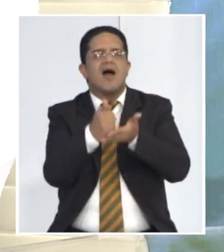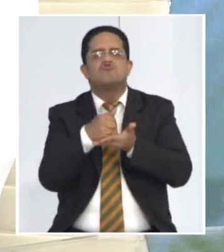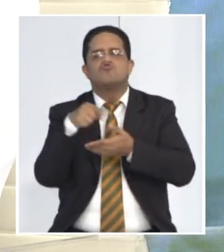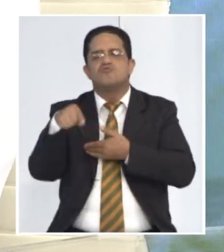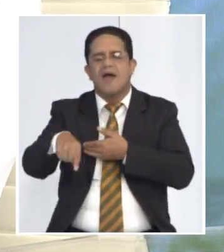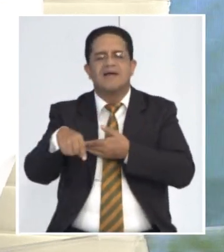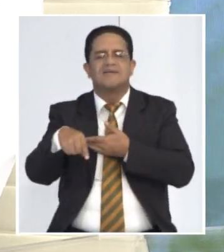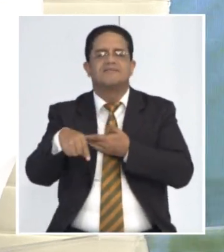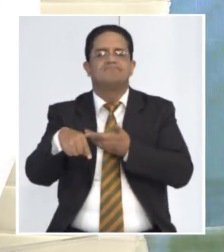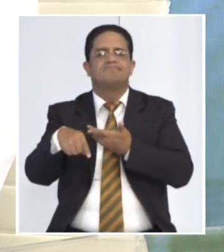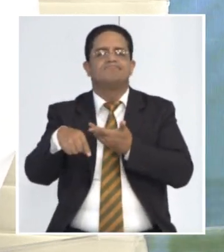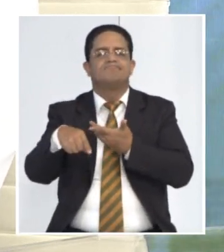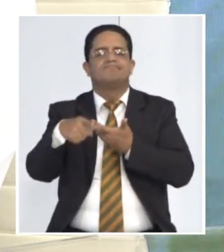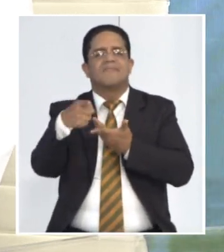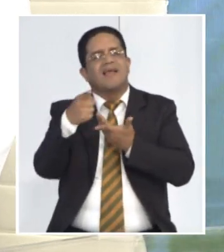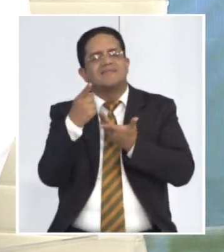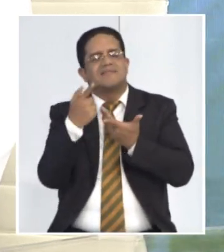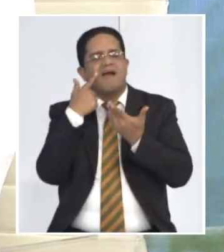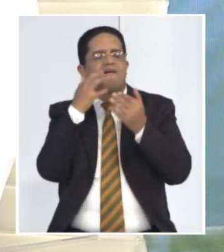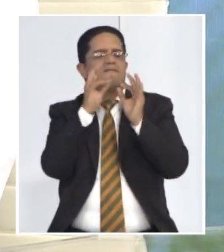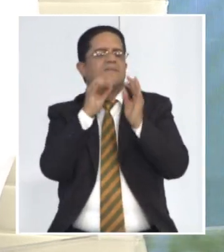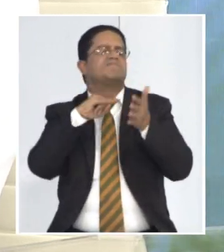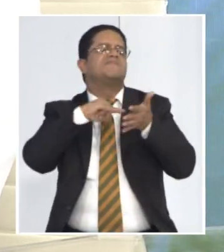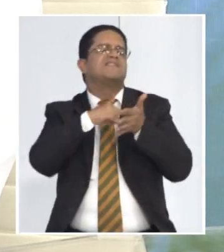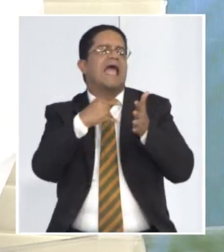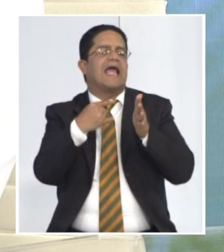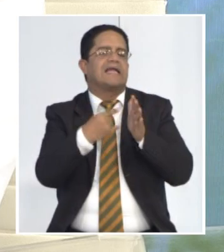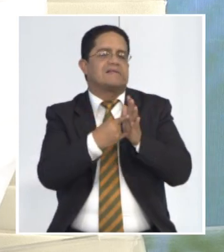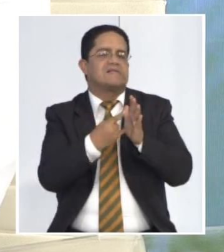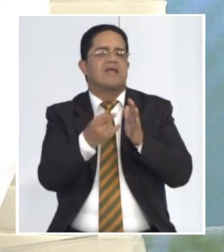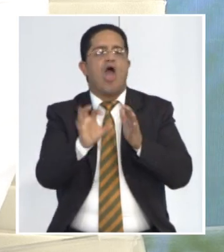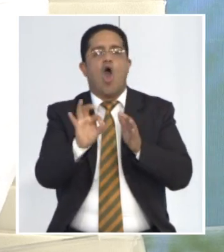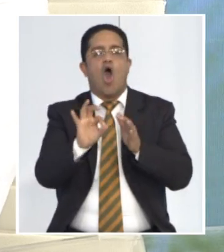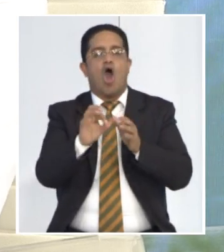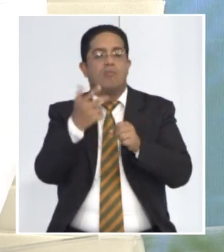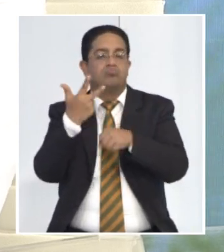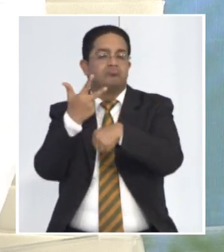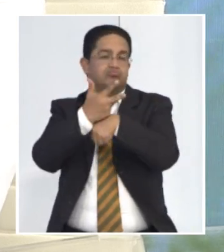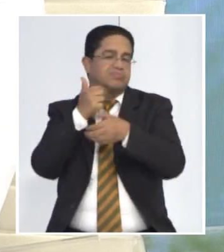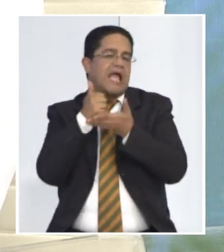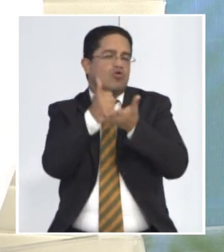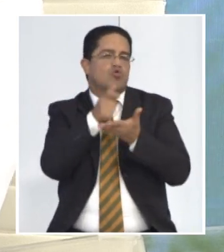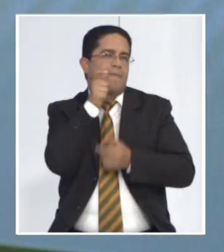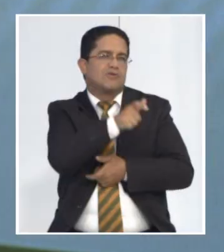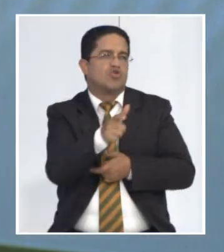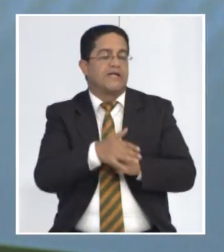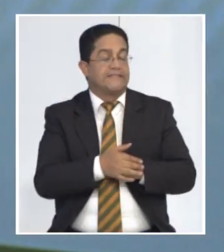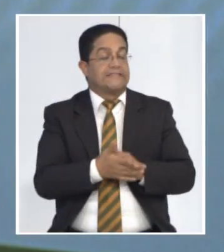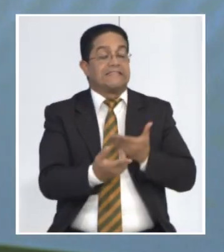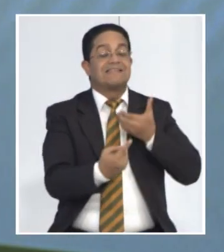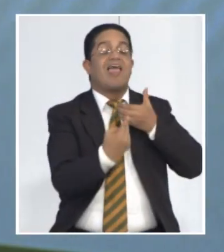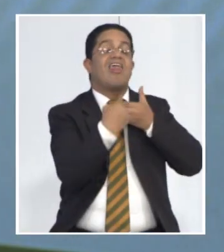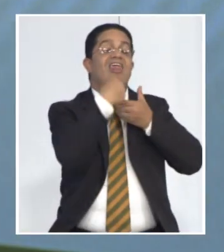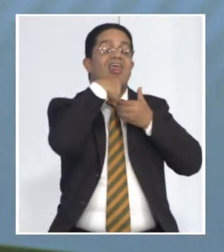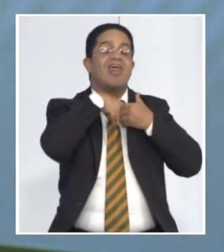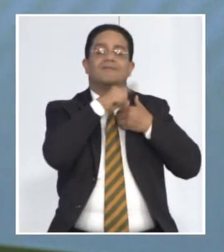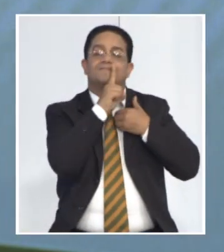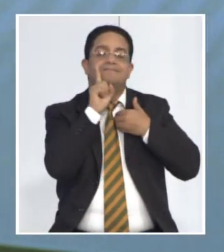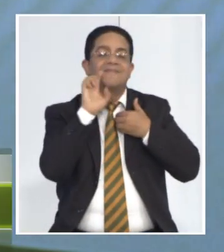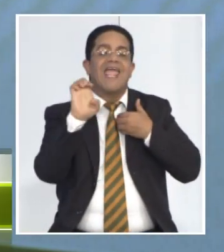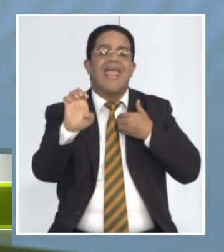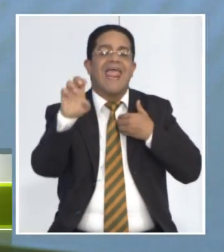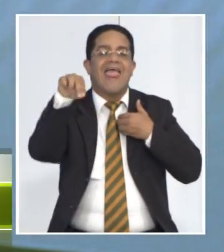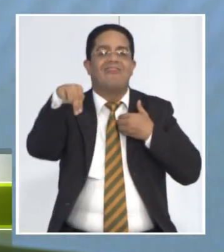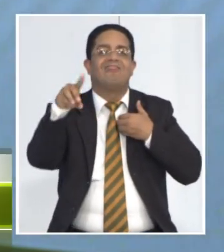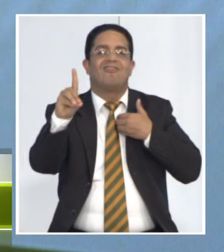tipo de mecanismo, de técnica, de aparatología para ayudar al paciente. Sí, la endoscopia se ha limitado de alguna